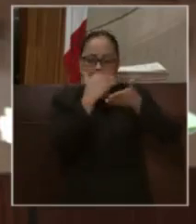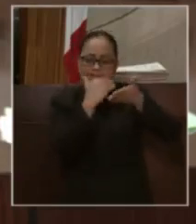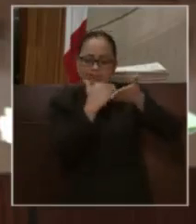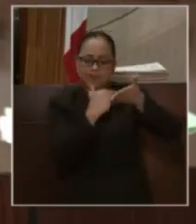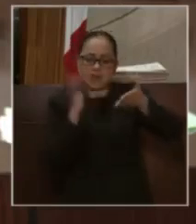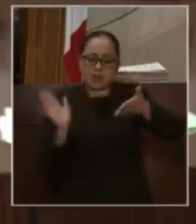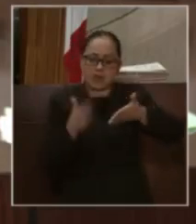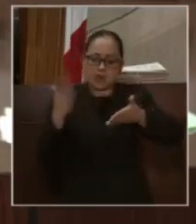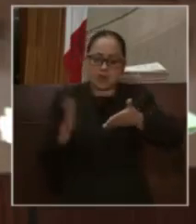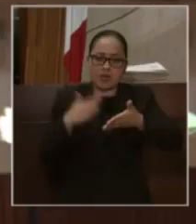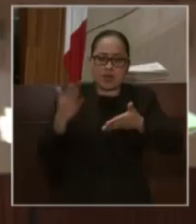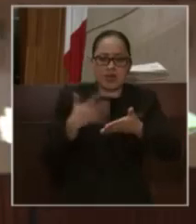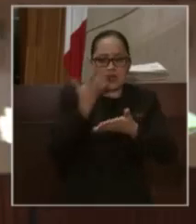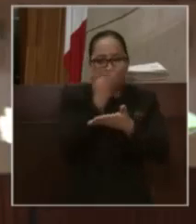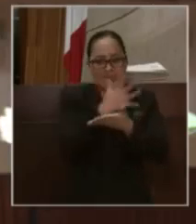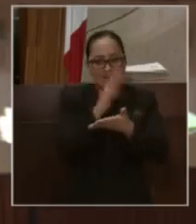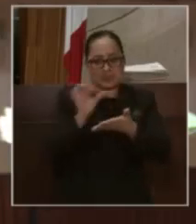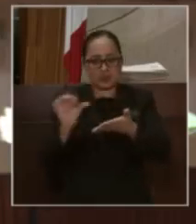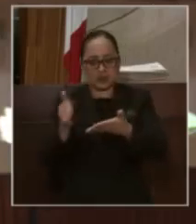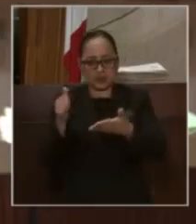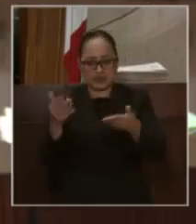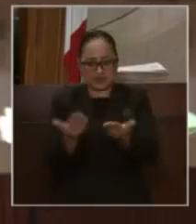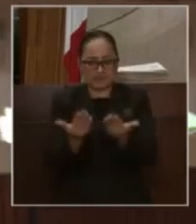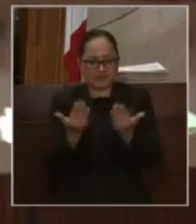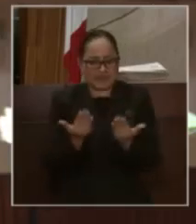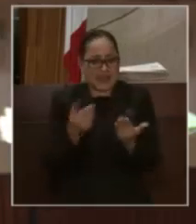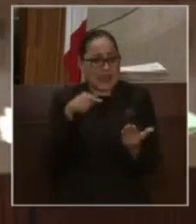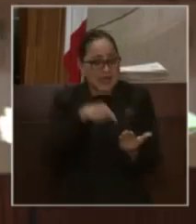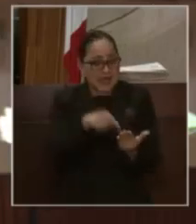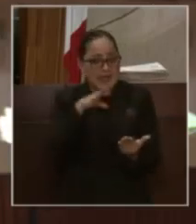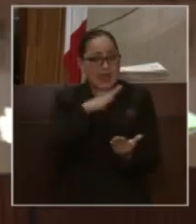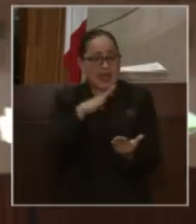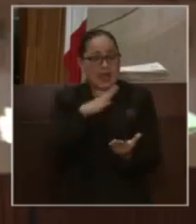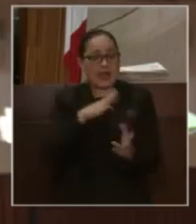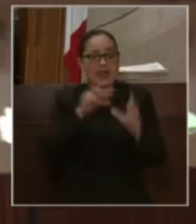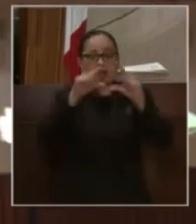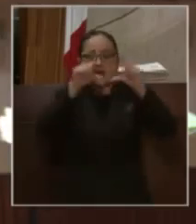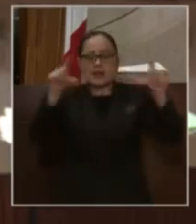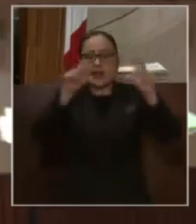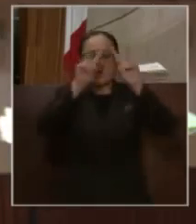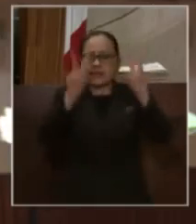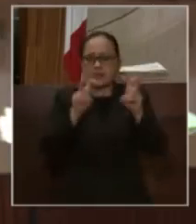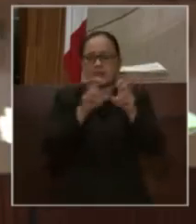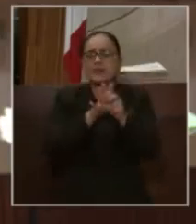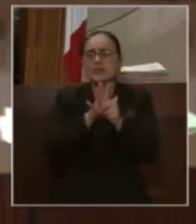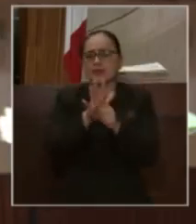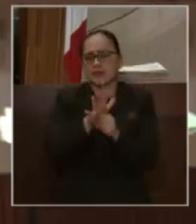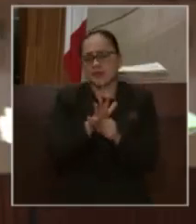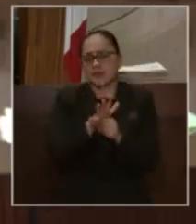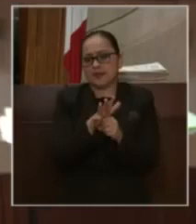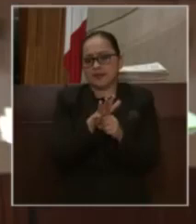la página 10-11, que es precisamente el que tiene que ver con